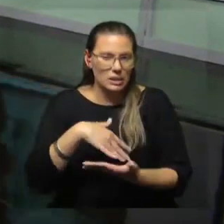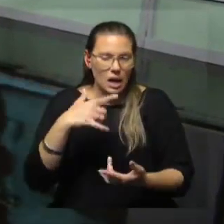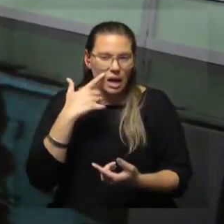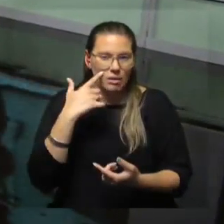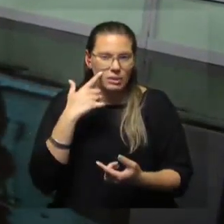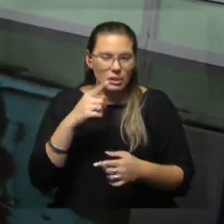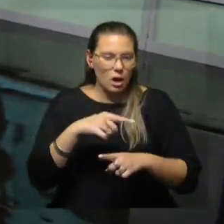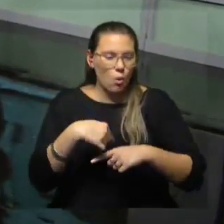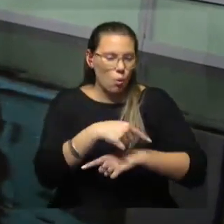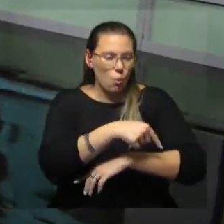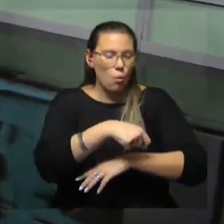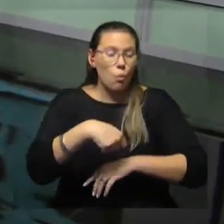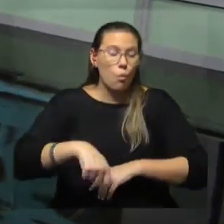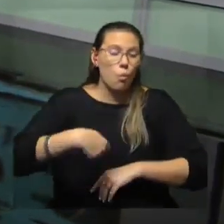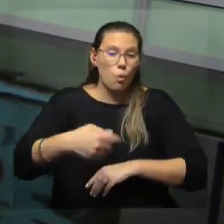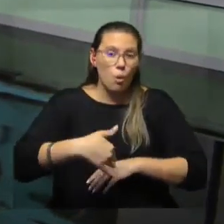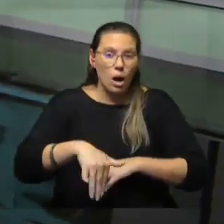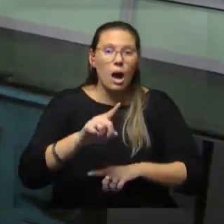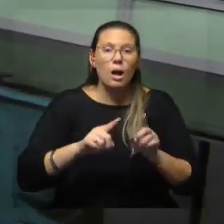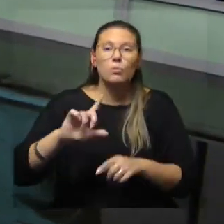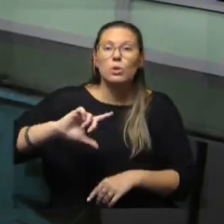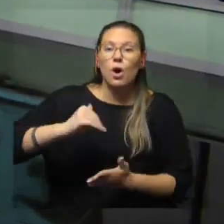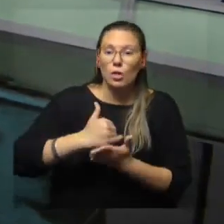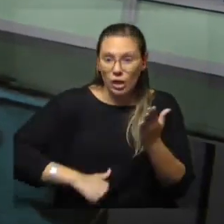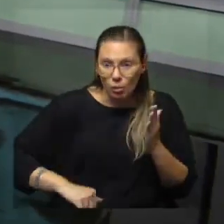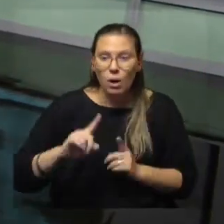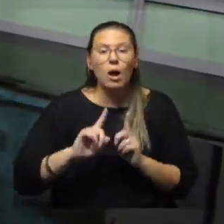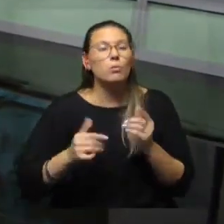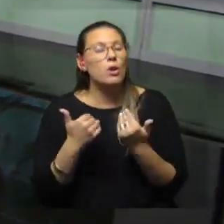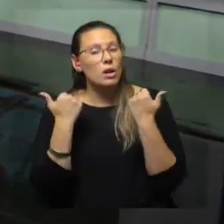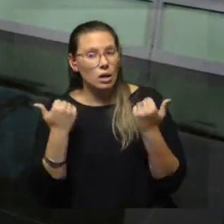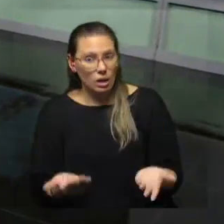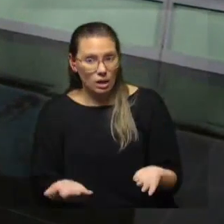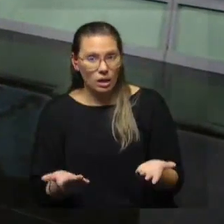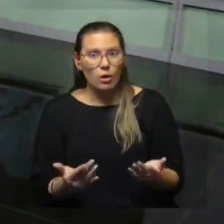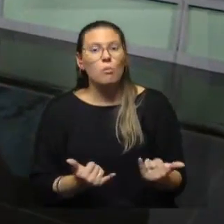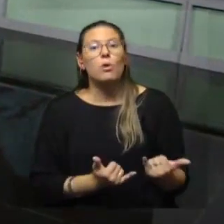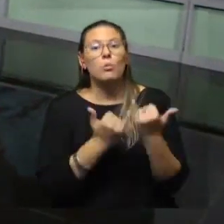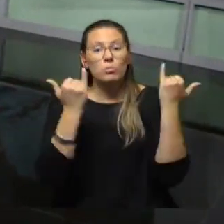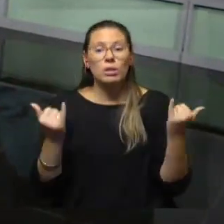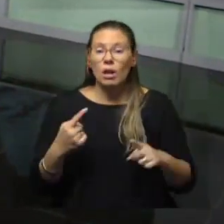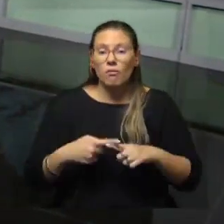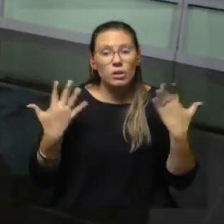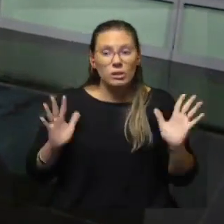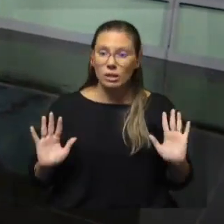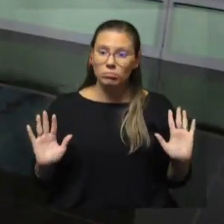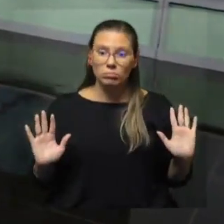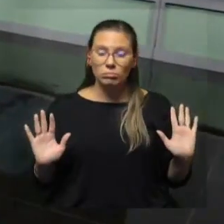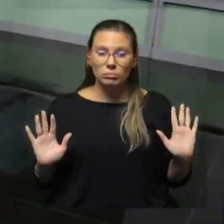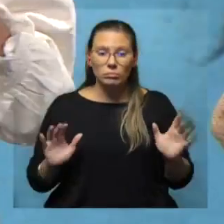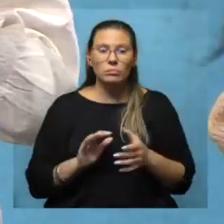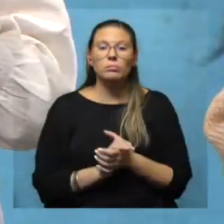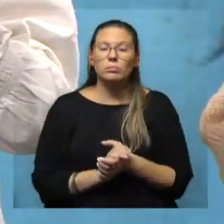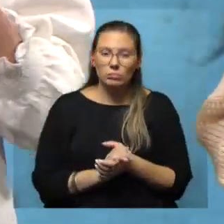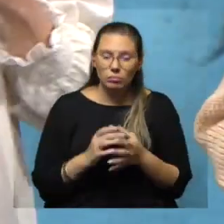esa cuadra. Claro. Entonces van a haber algunos descuentos, algunos regalos, qué sé yo. Vamos a vivir como un día de fiesta. Qué bueno. Excelente.